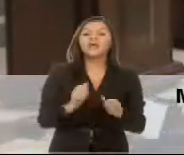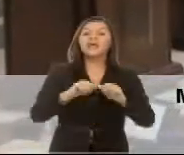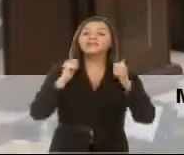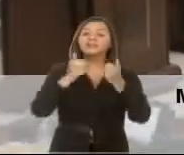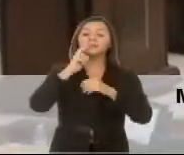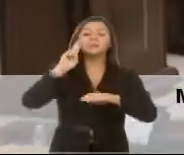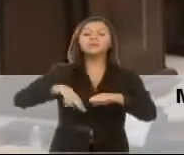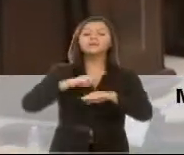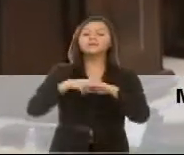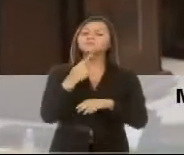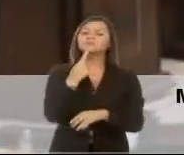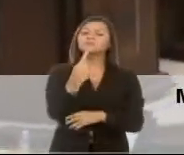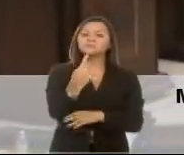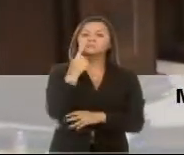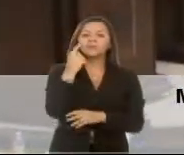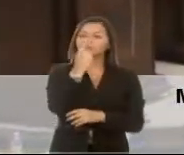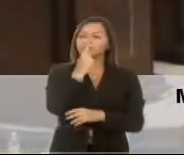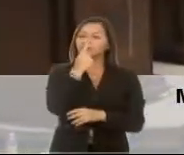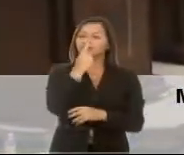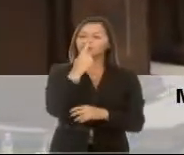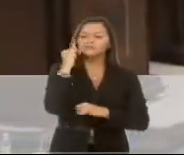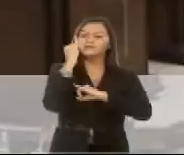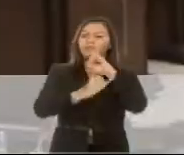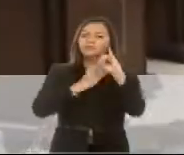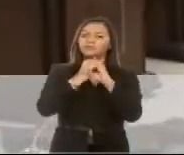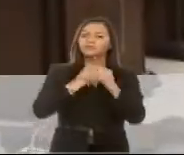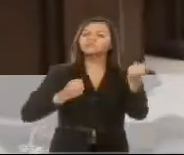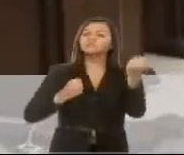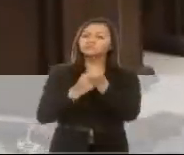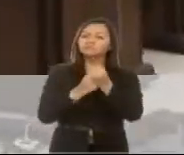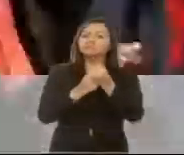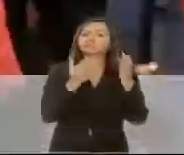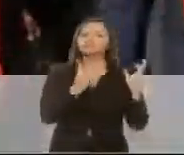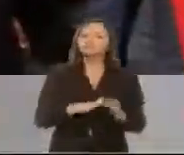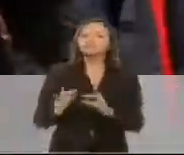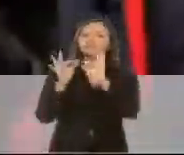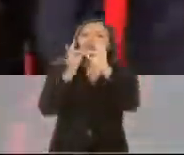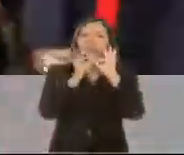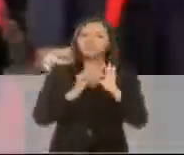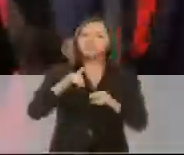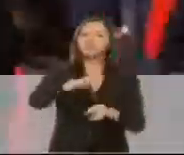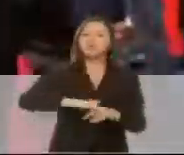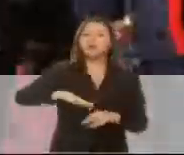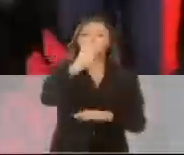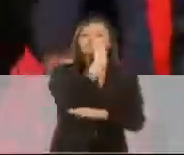La Asamblea Nacional se pronunció sobre temas de interés internacional, apoyó el mantenimiento del orden